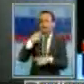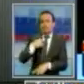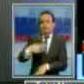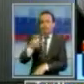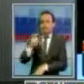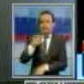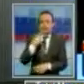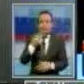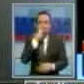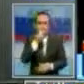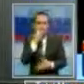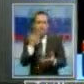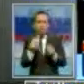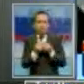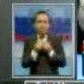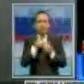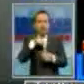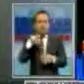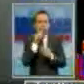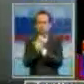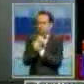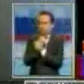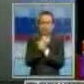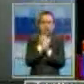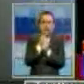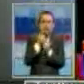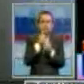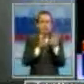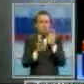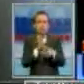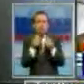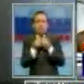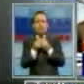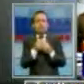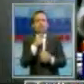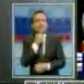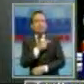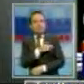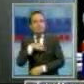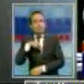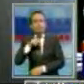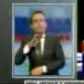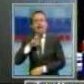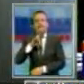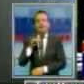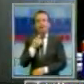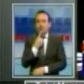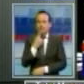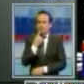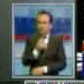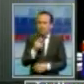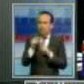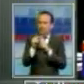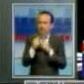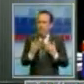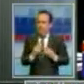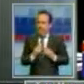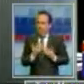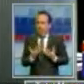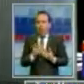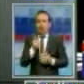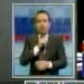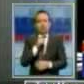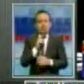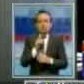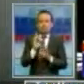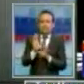y veo que cada día están como canarios en jaula, o sea, cada día más protegidos de algo. Pablo Salaquet le tiene, no sé si la palabra es miedo, pero ¿le tiene cierta